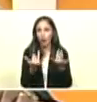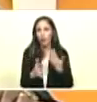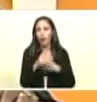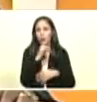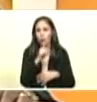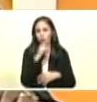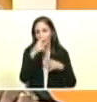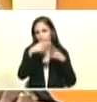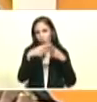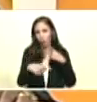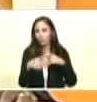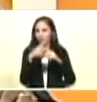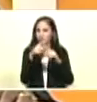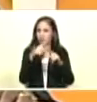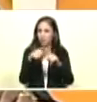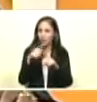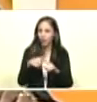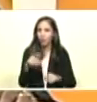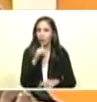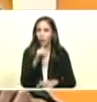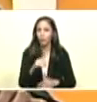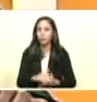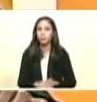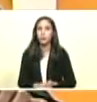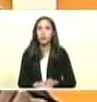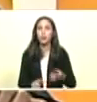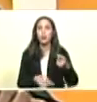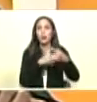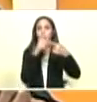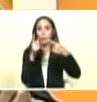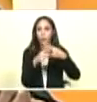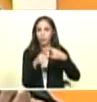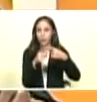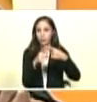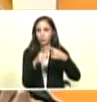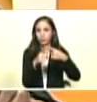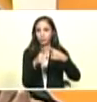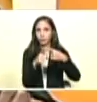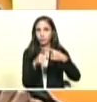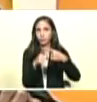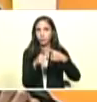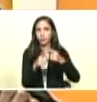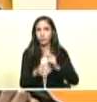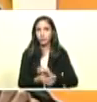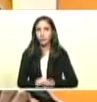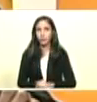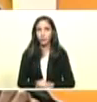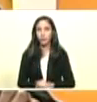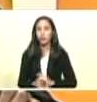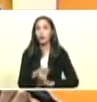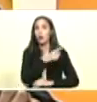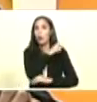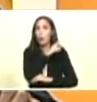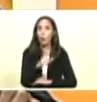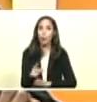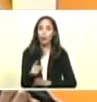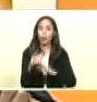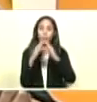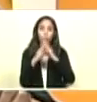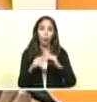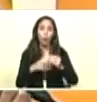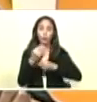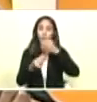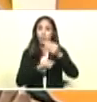cosas. En primer lugar, darle la orden de absoluto y fiel